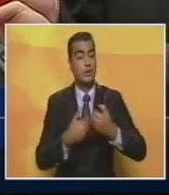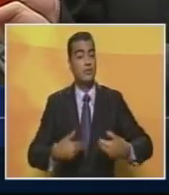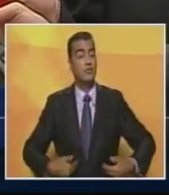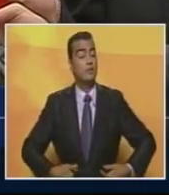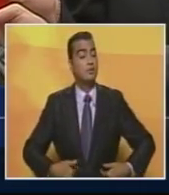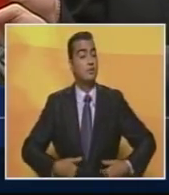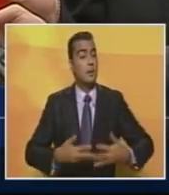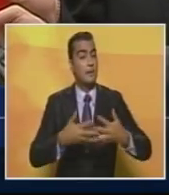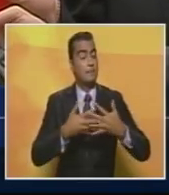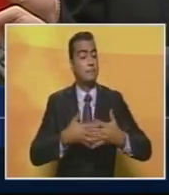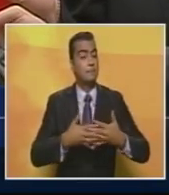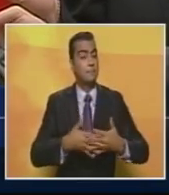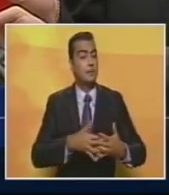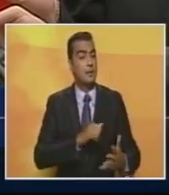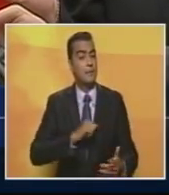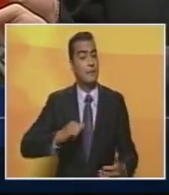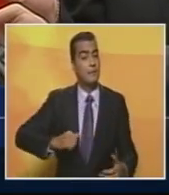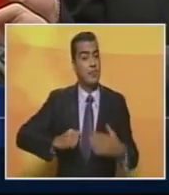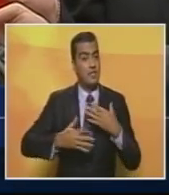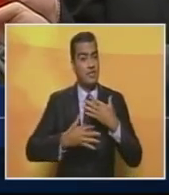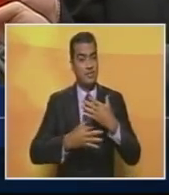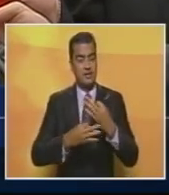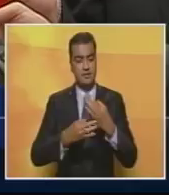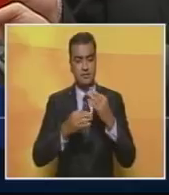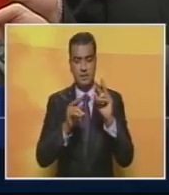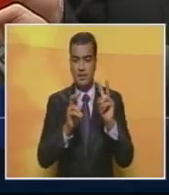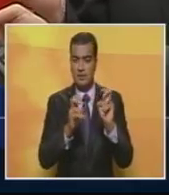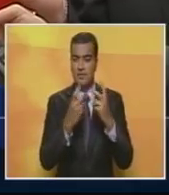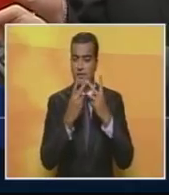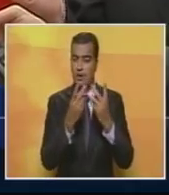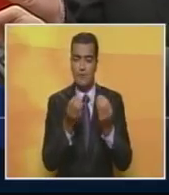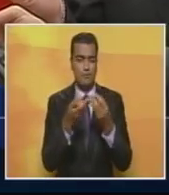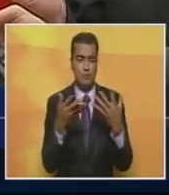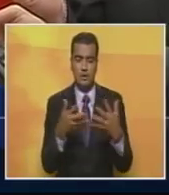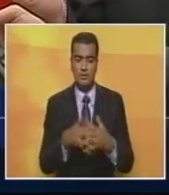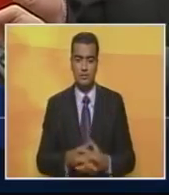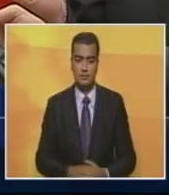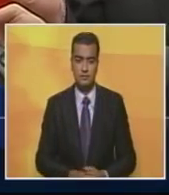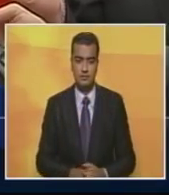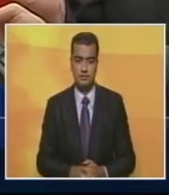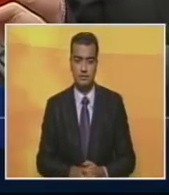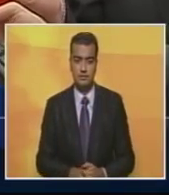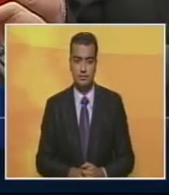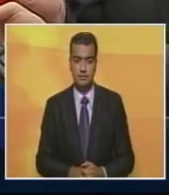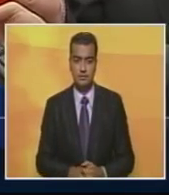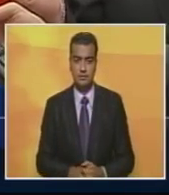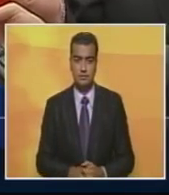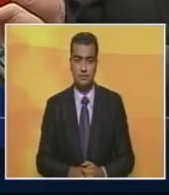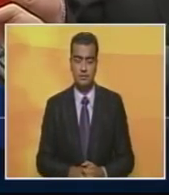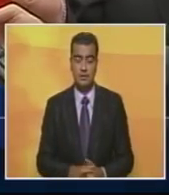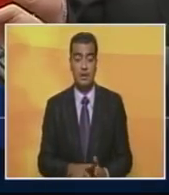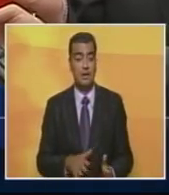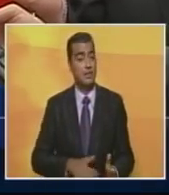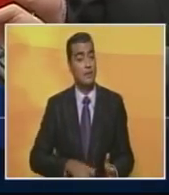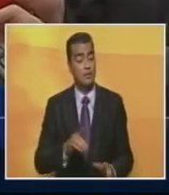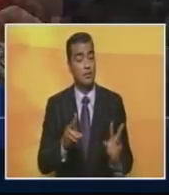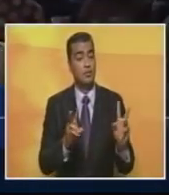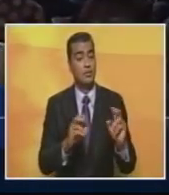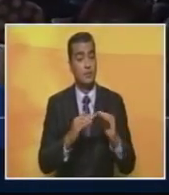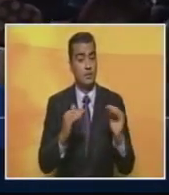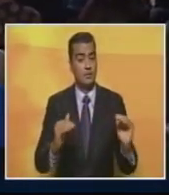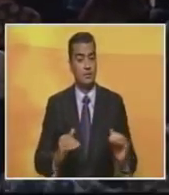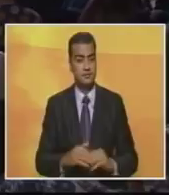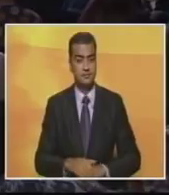privado venezolano para atender este tema y valoramos tremendamente, digamos, el hecho de que estemos poniendo estos temas sobre la